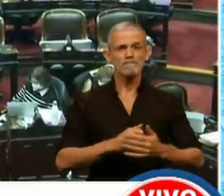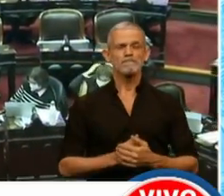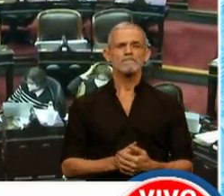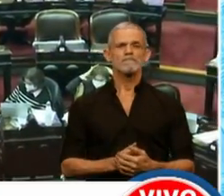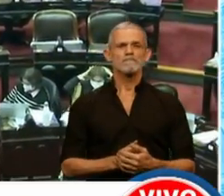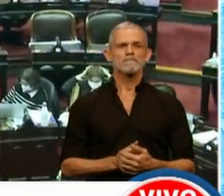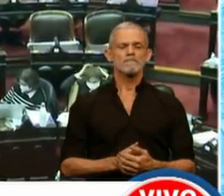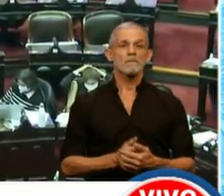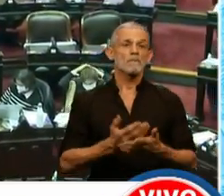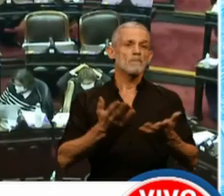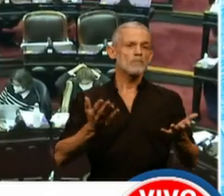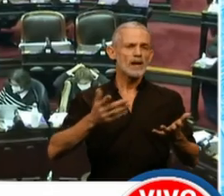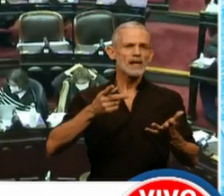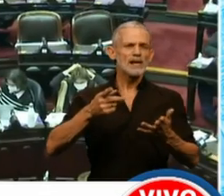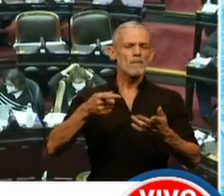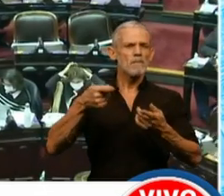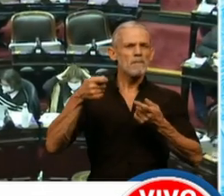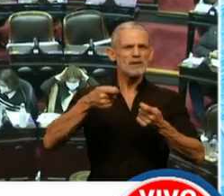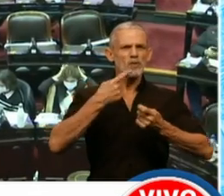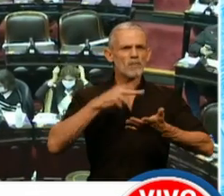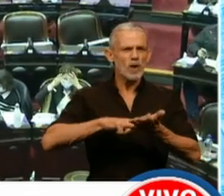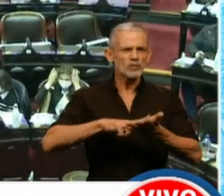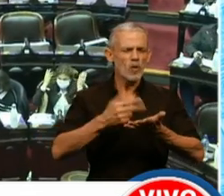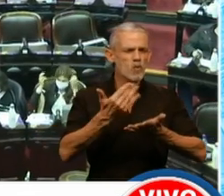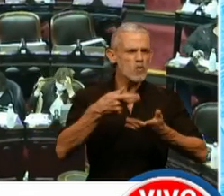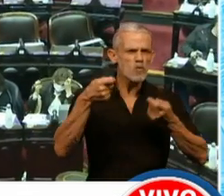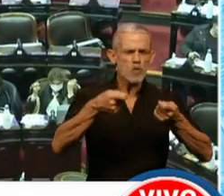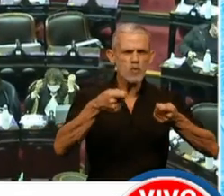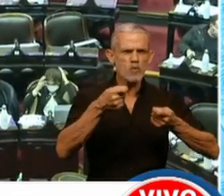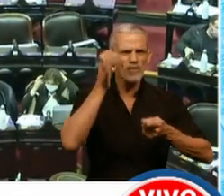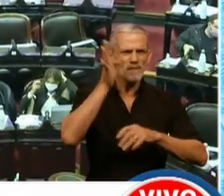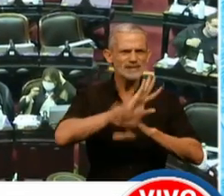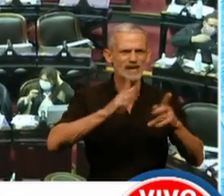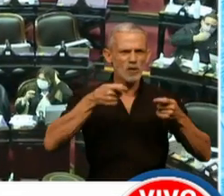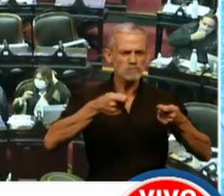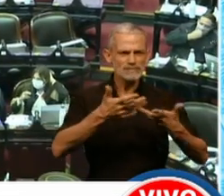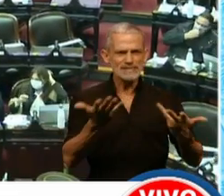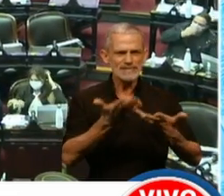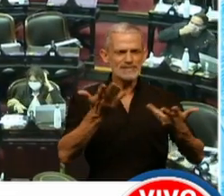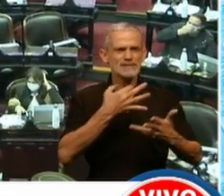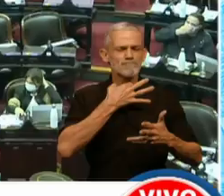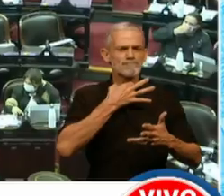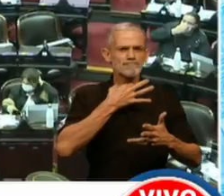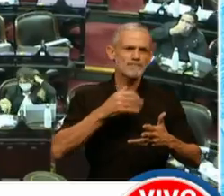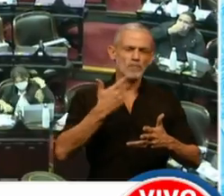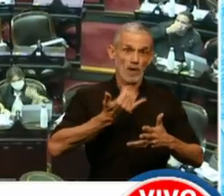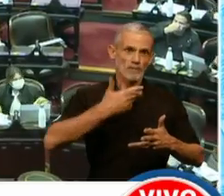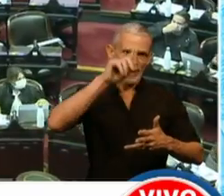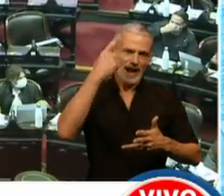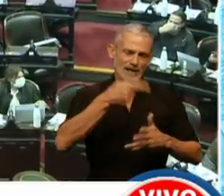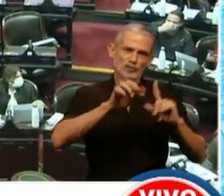la digamos la presión fiscal evidentemente así como creció en la nación